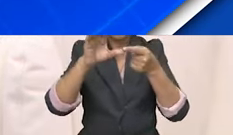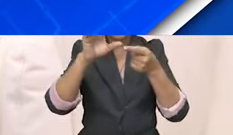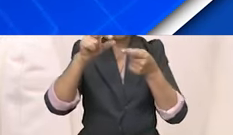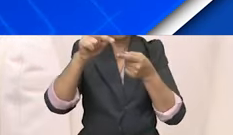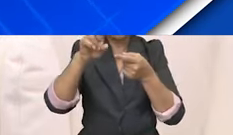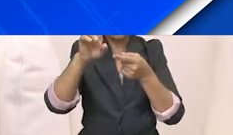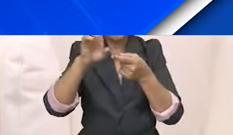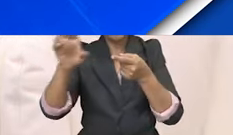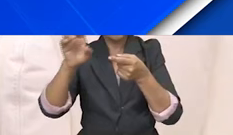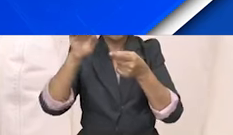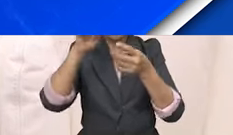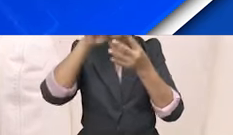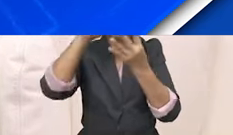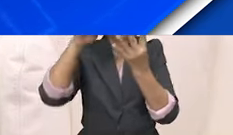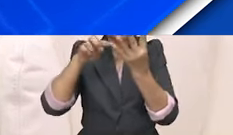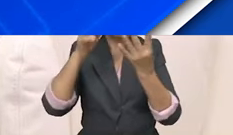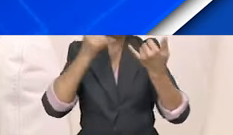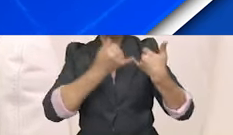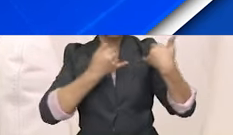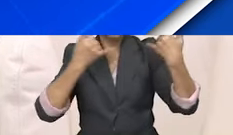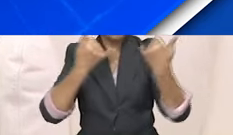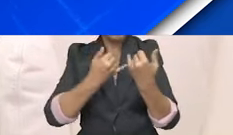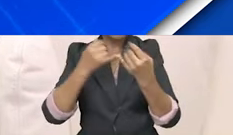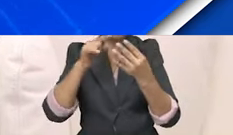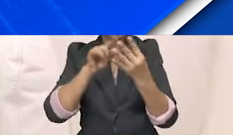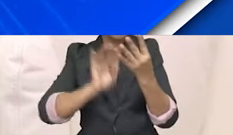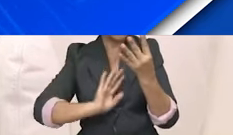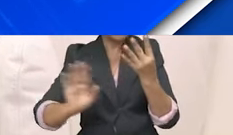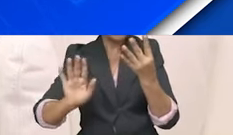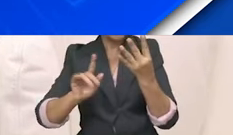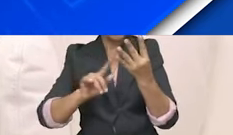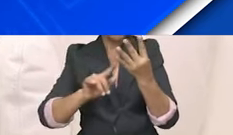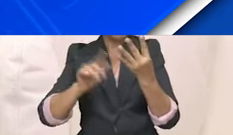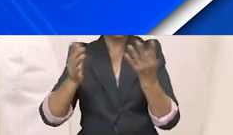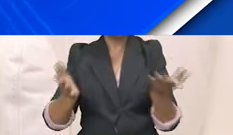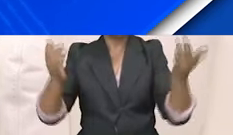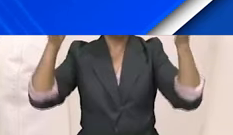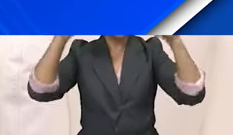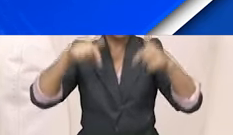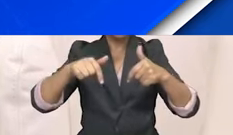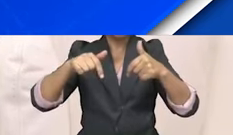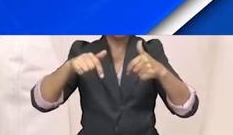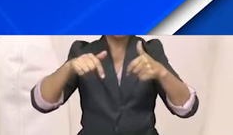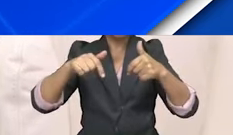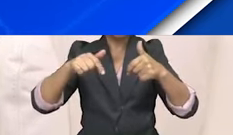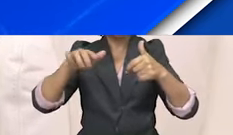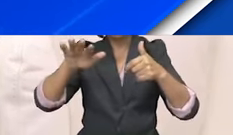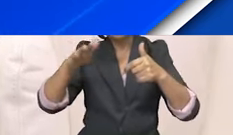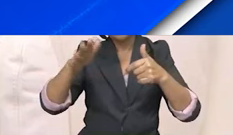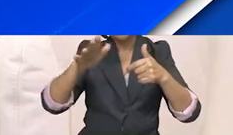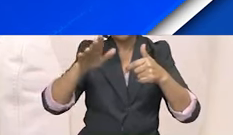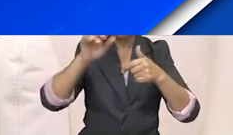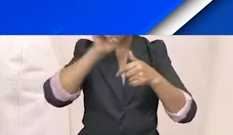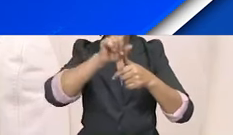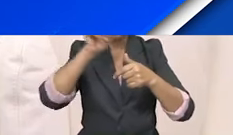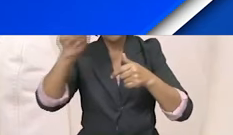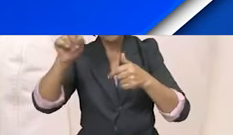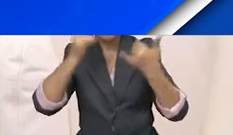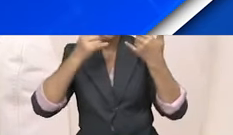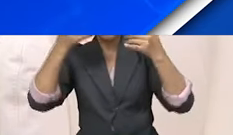CETREC 4 instituciones, hoy van a concurrir al menos